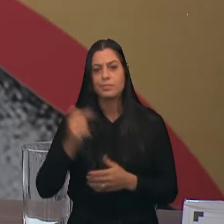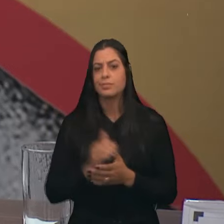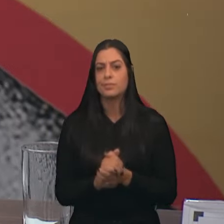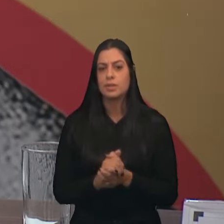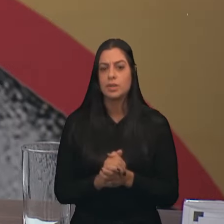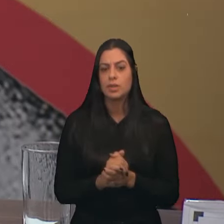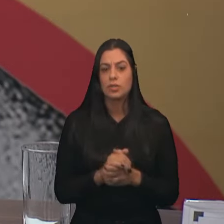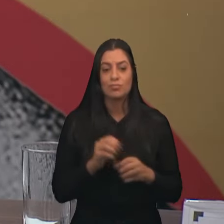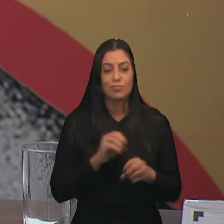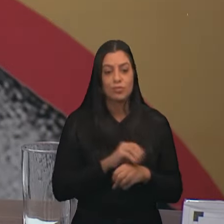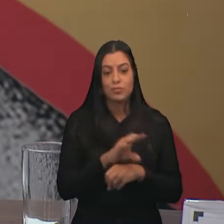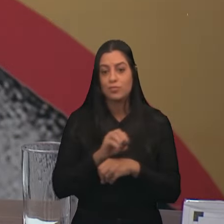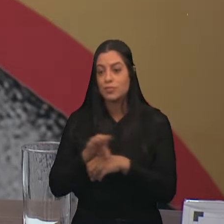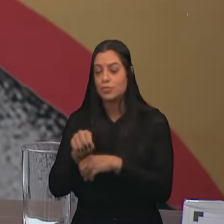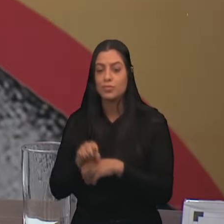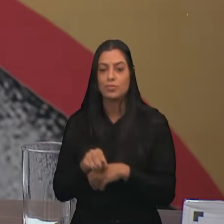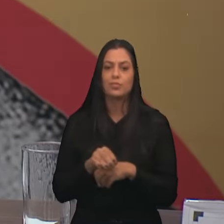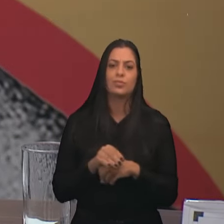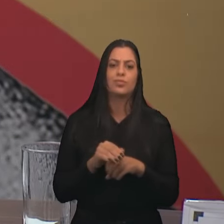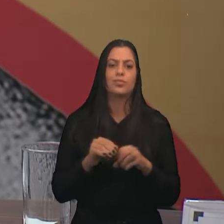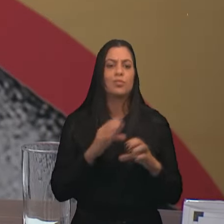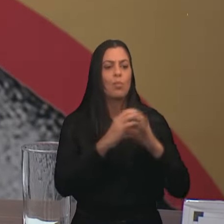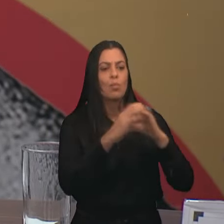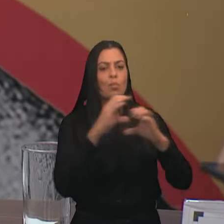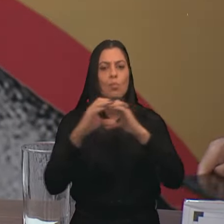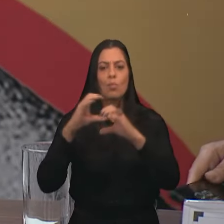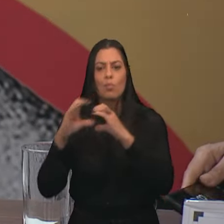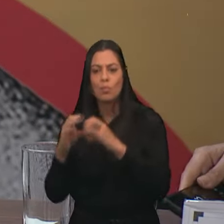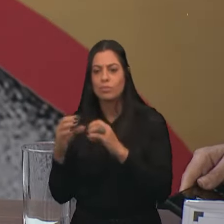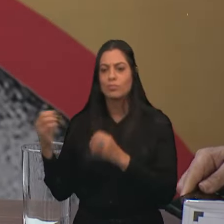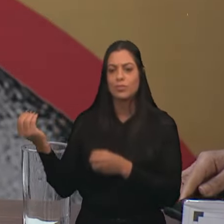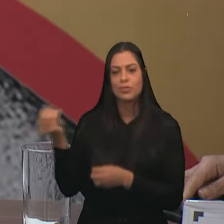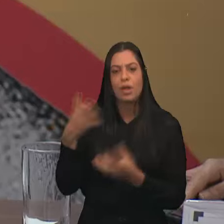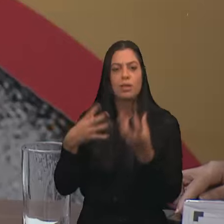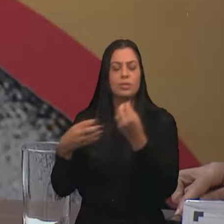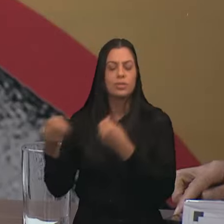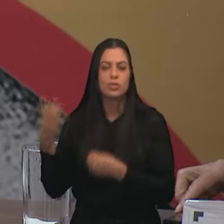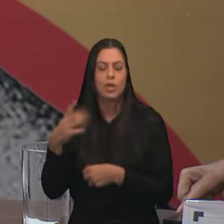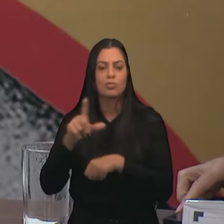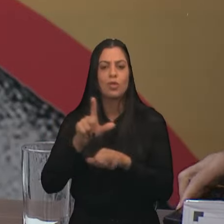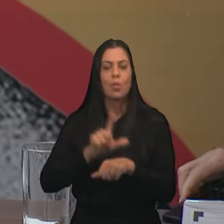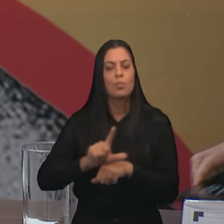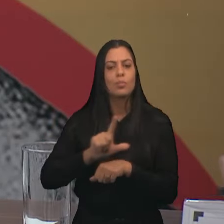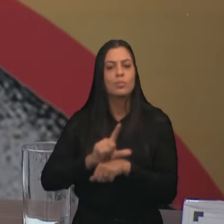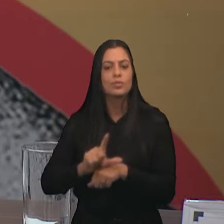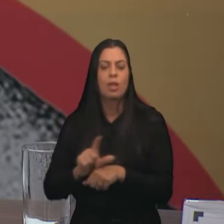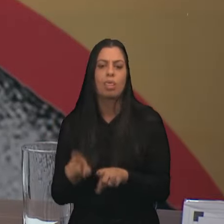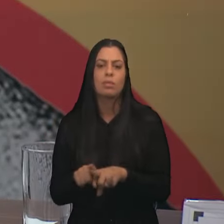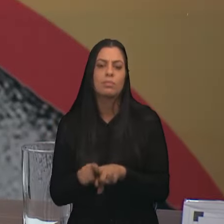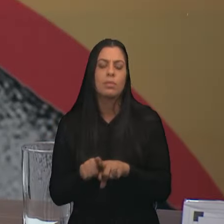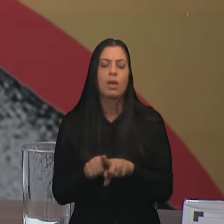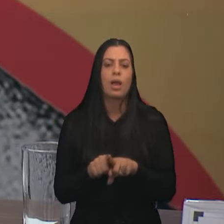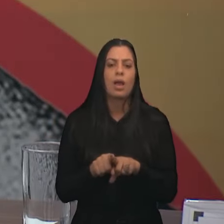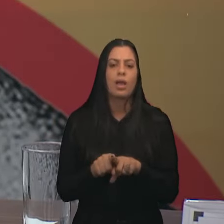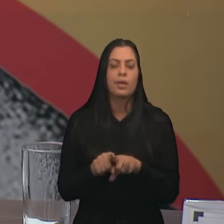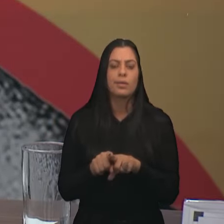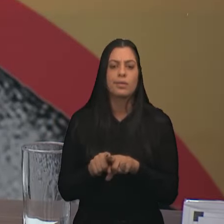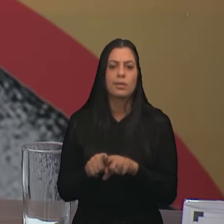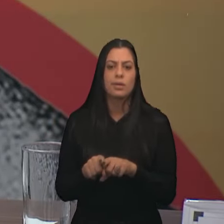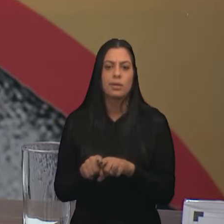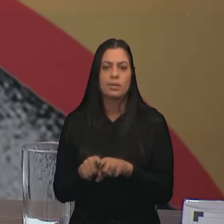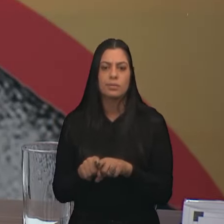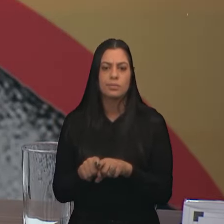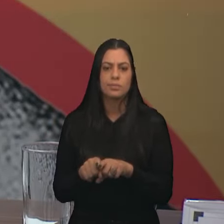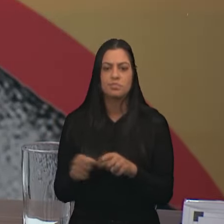que están para disminuir los conceptos de los parámetros traídos por el legislador y muchas veces